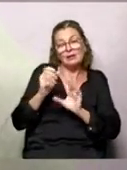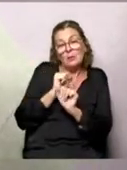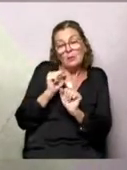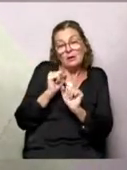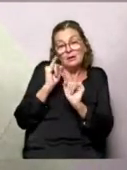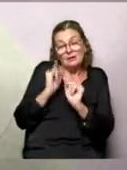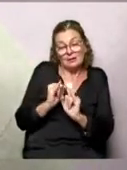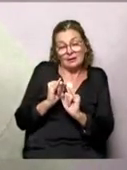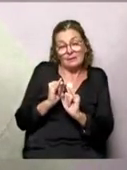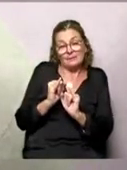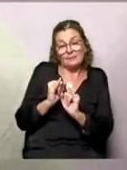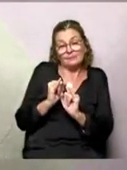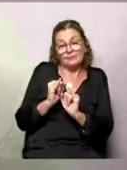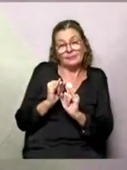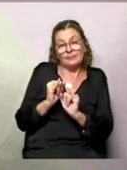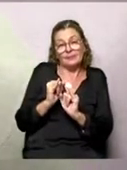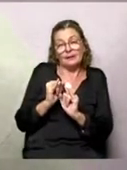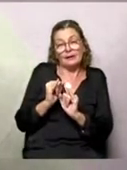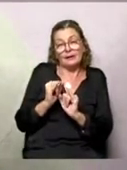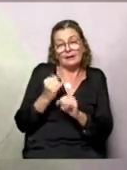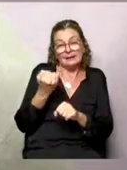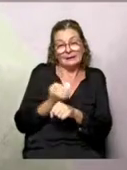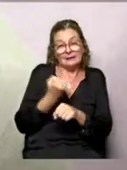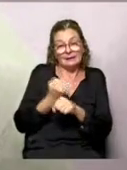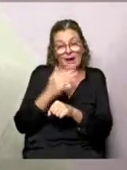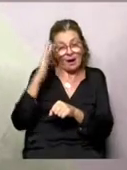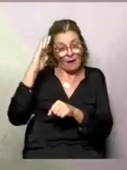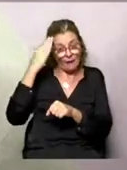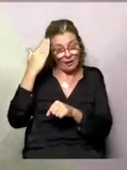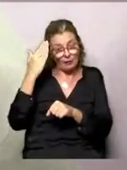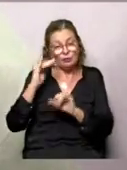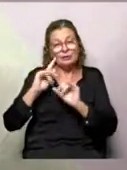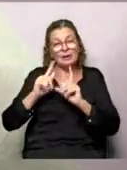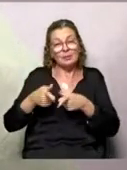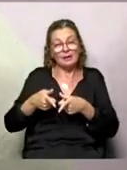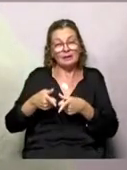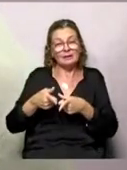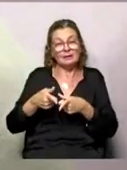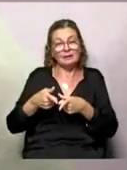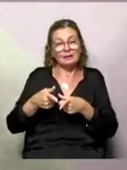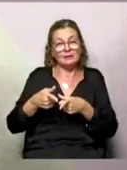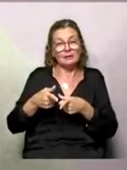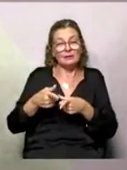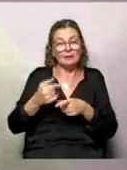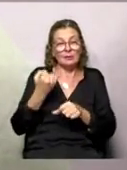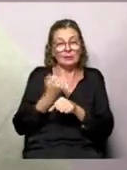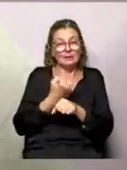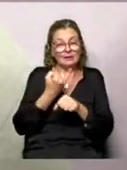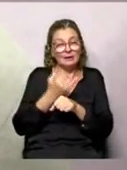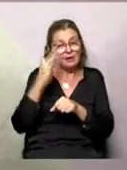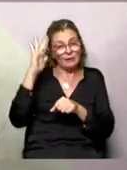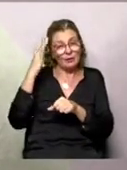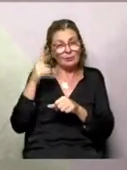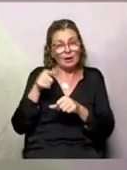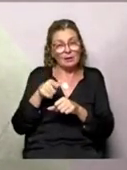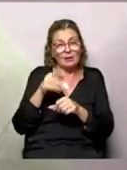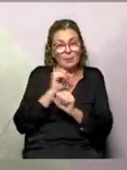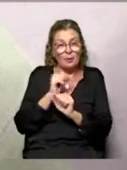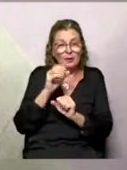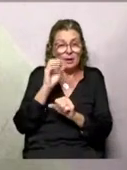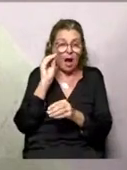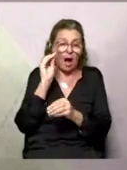Y lo que tenemos es en Instagram y en Facebook. También tenemos un Instagram y un Facebook. Entonces ahí se